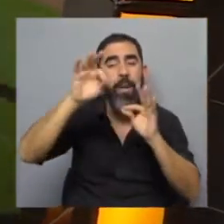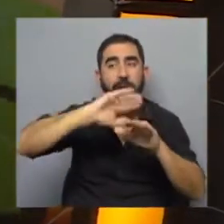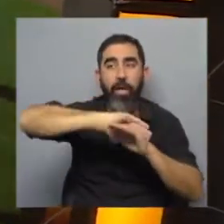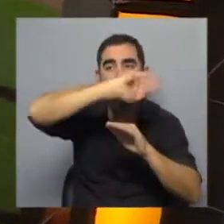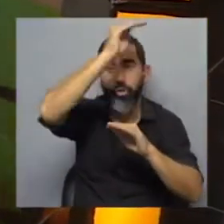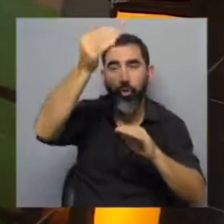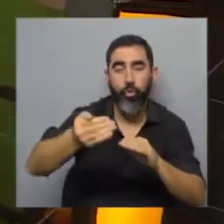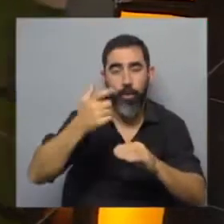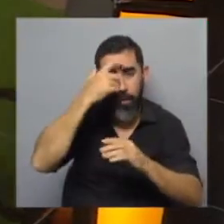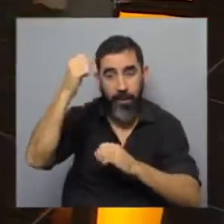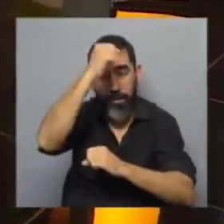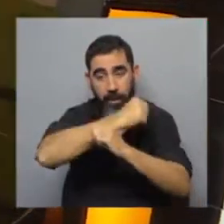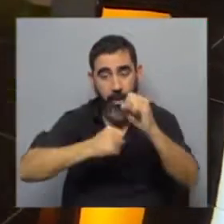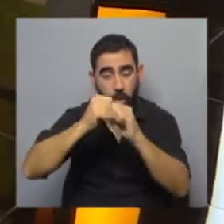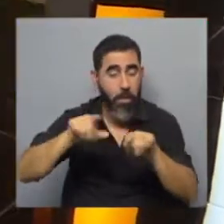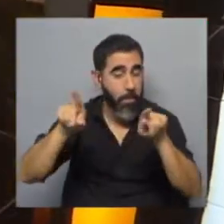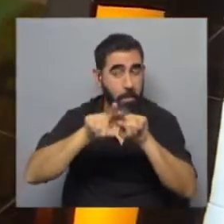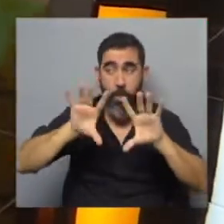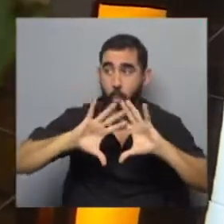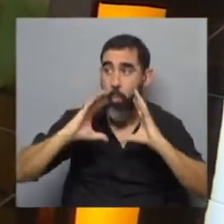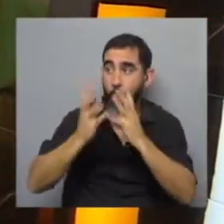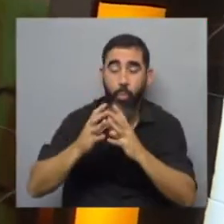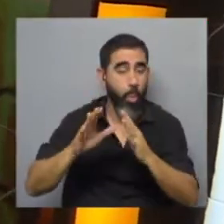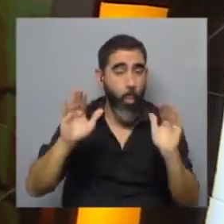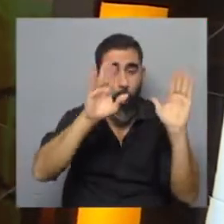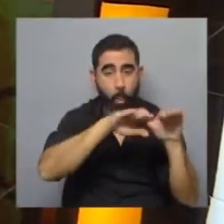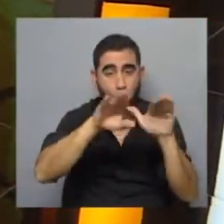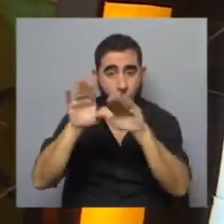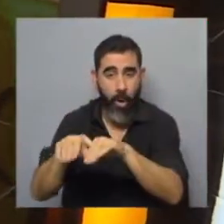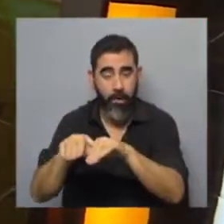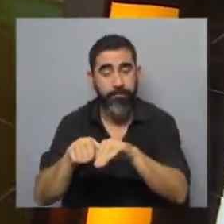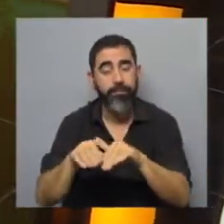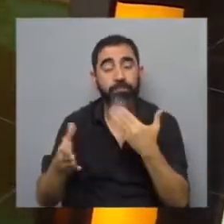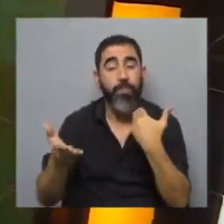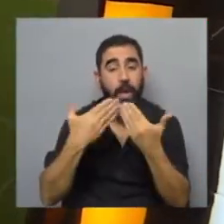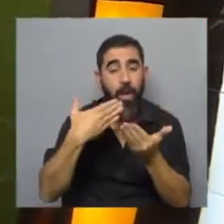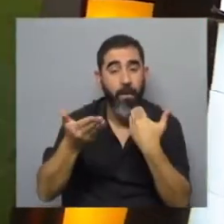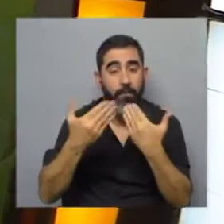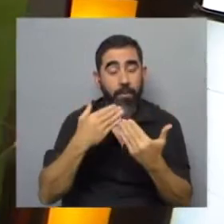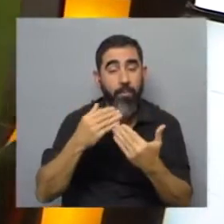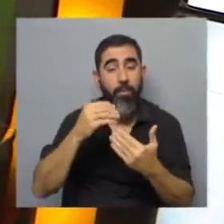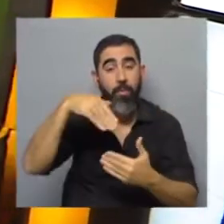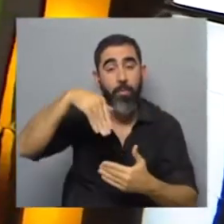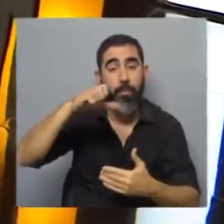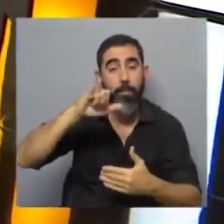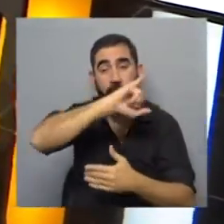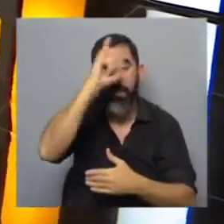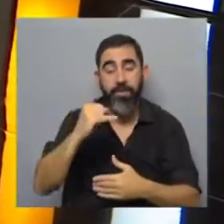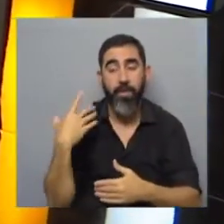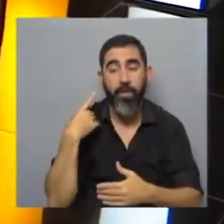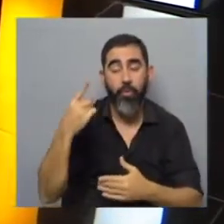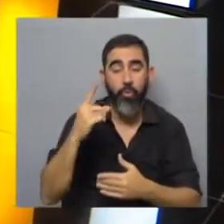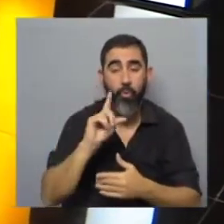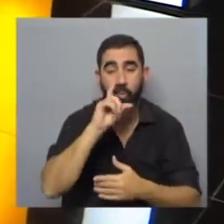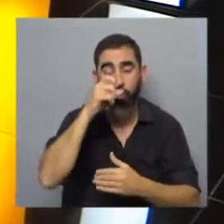que es igual a otros planetarios del mundo. Y bueno, estuvimos hablando con Oscar Méndez, el director del Planetario de